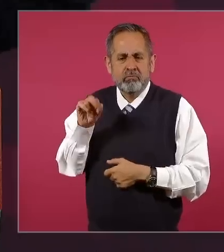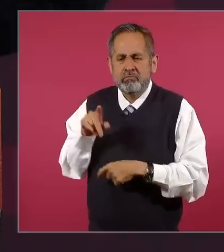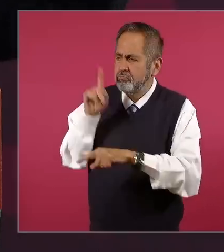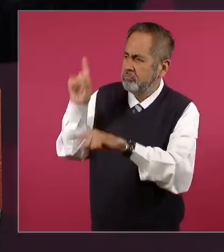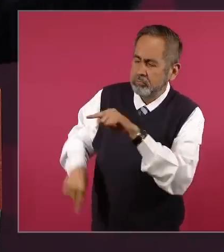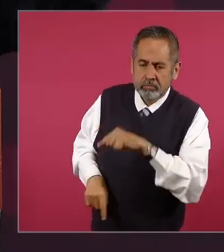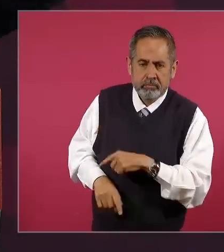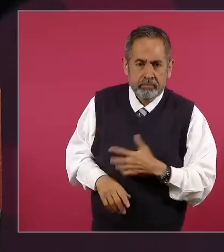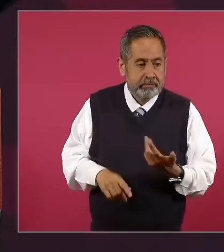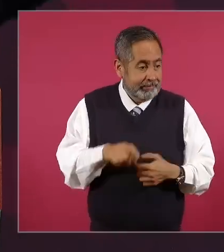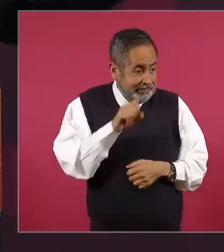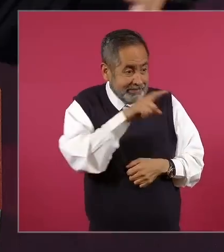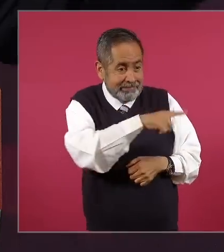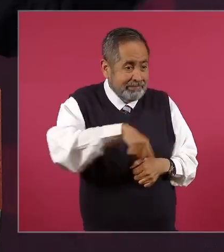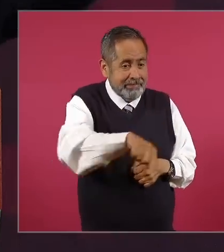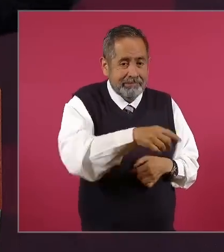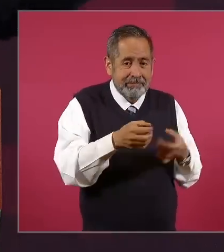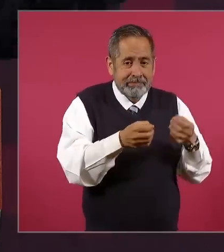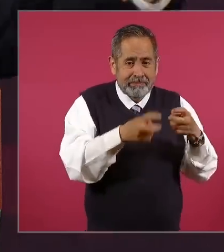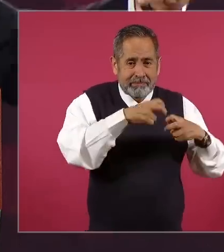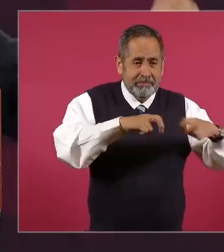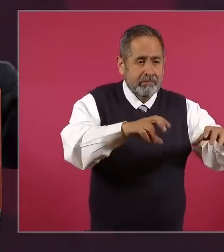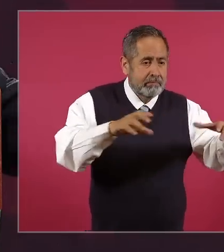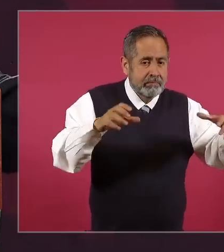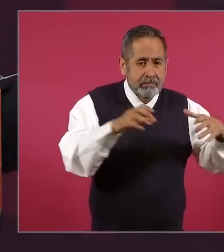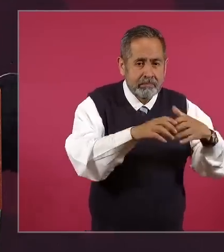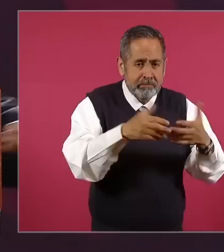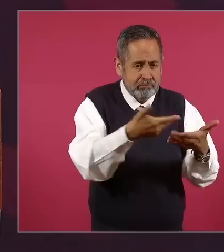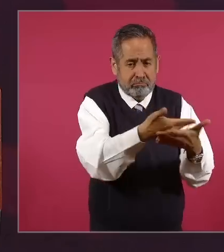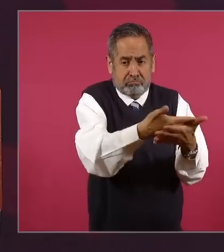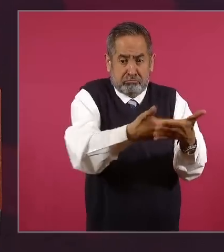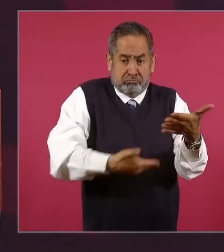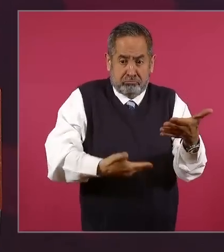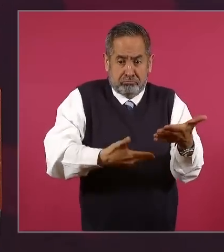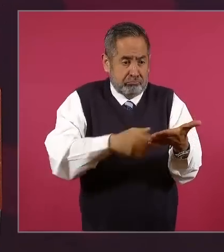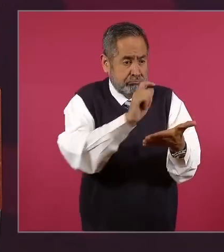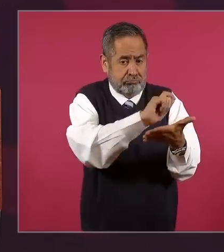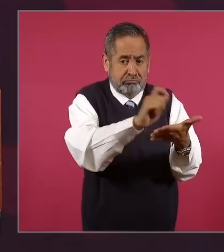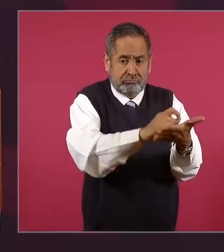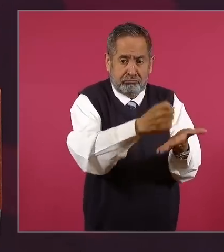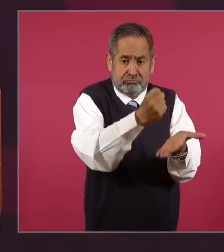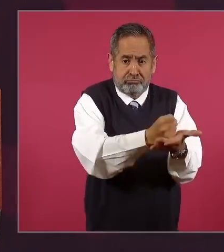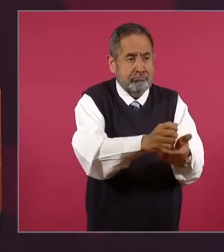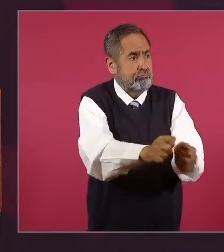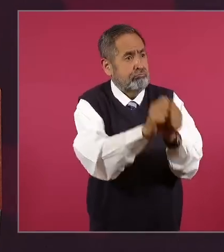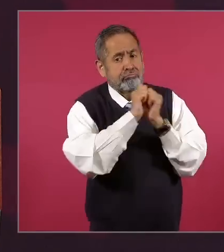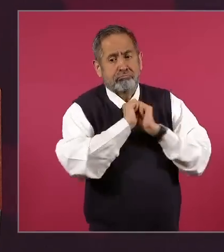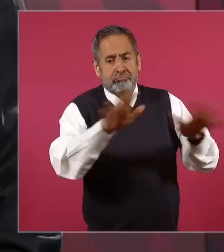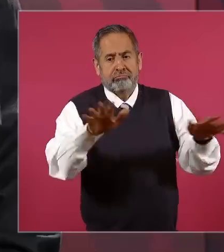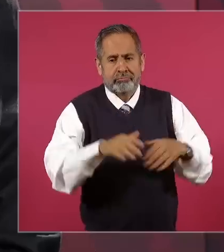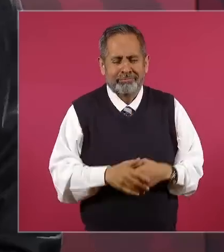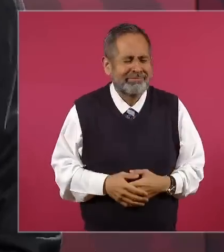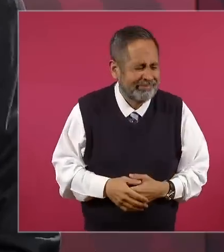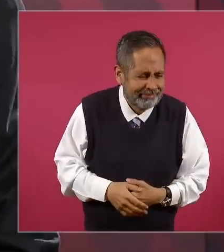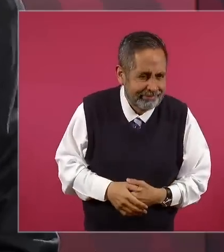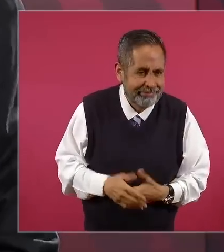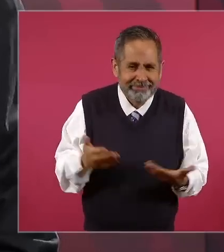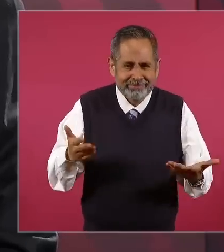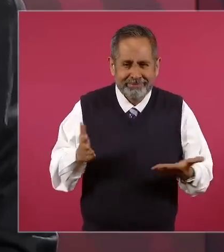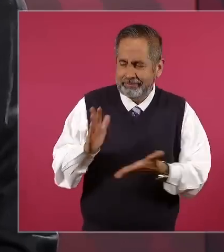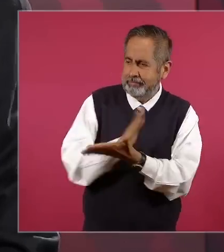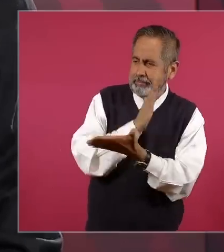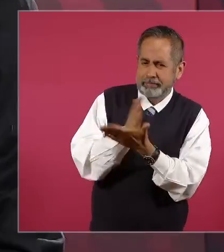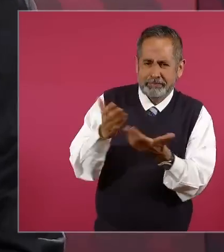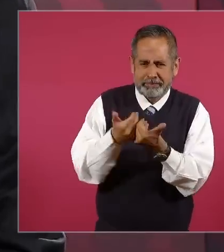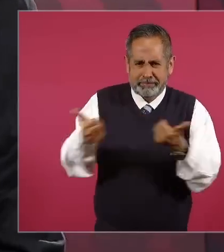ese entonces hasta publicaron un manifiesto. Ahora que hablan de división de poderes y